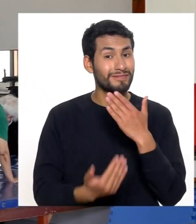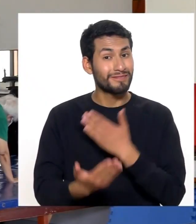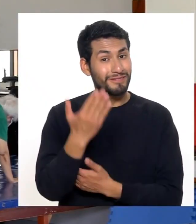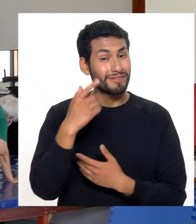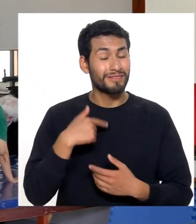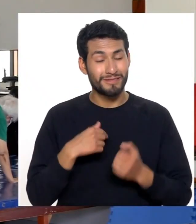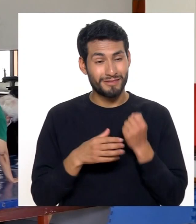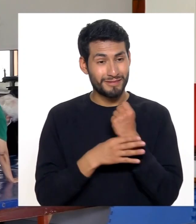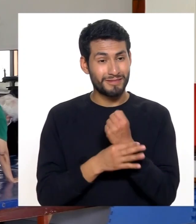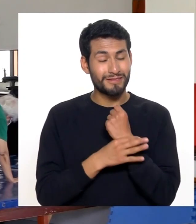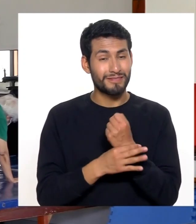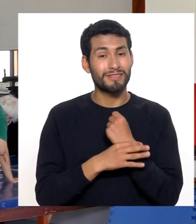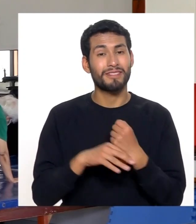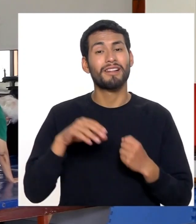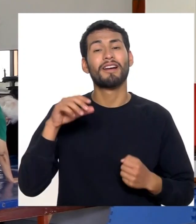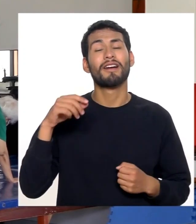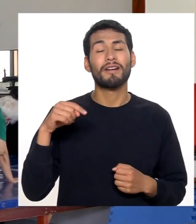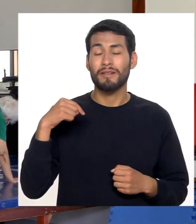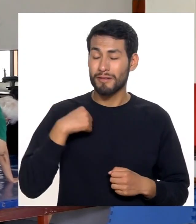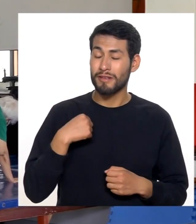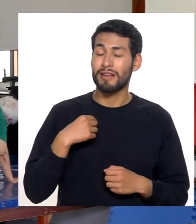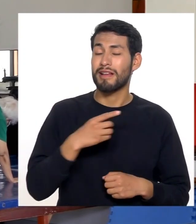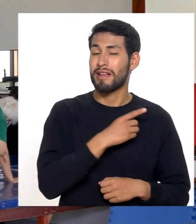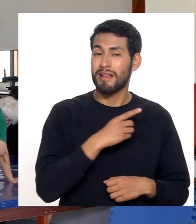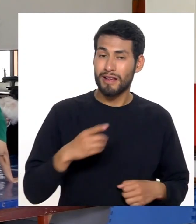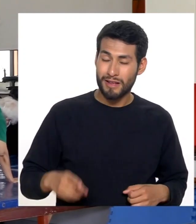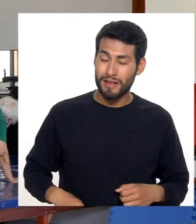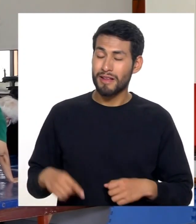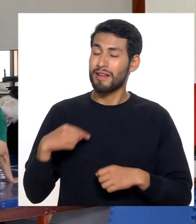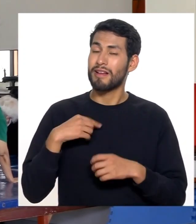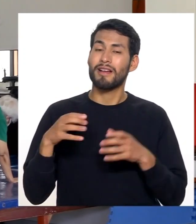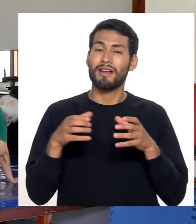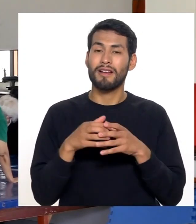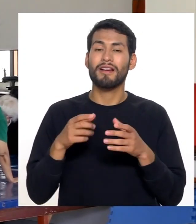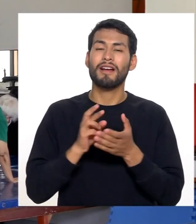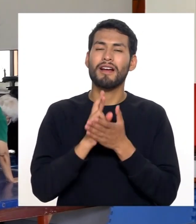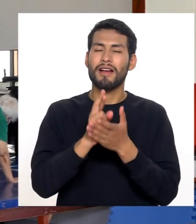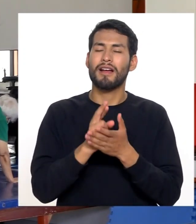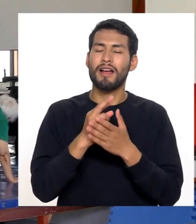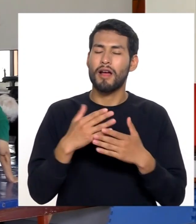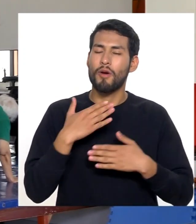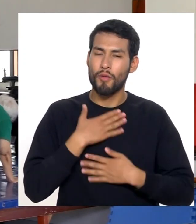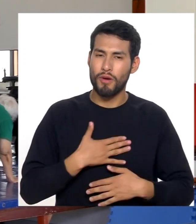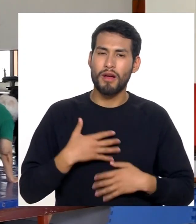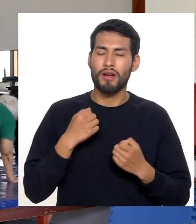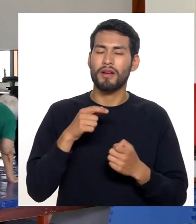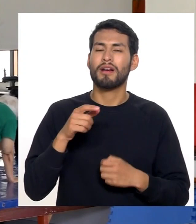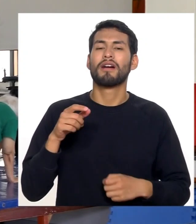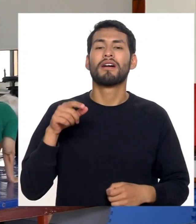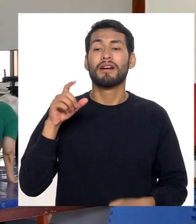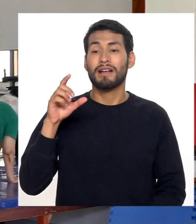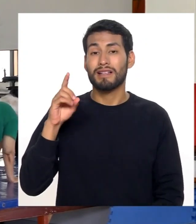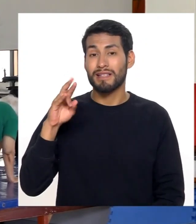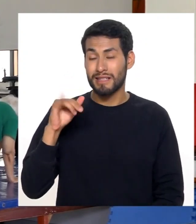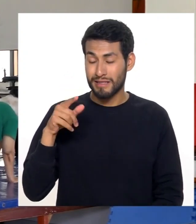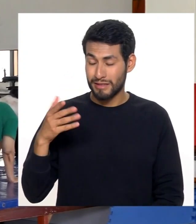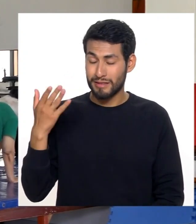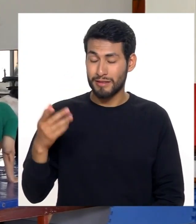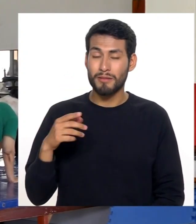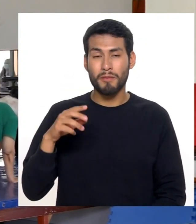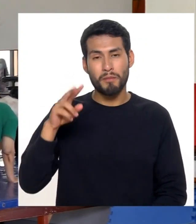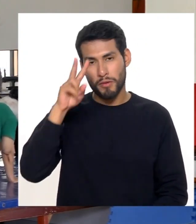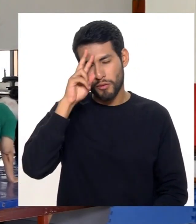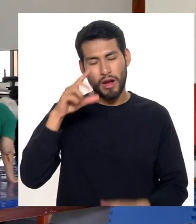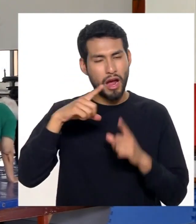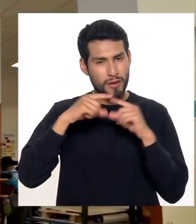Buenos días, soy la doctora Lili Pingus Brigada, directora del Instituto Nacional de Rehabilitación, doctora Adriana Rebaza Flores,